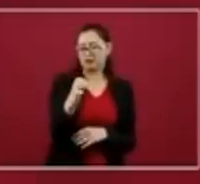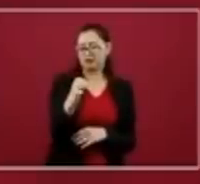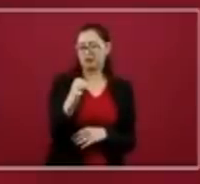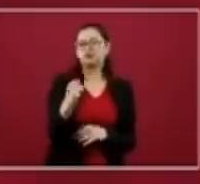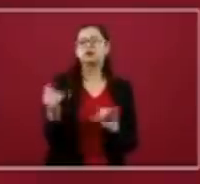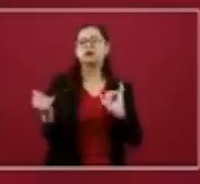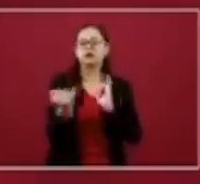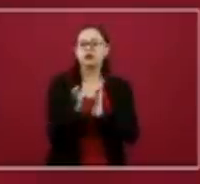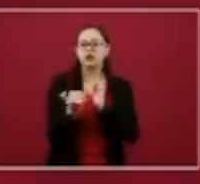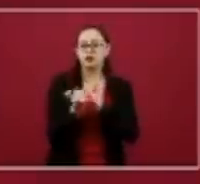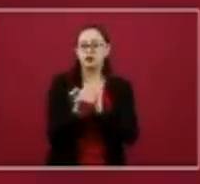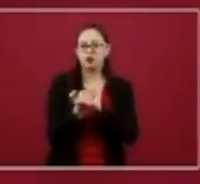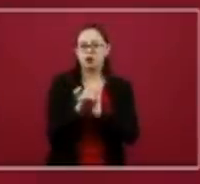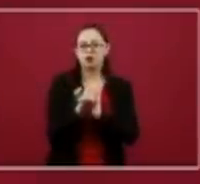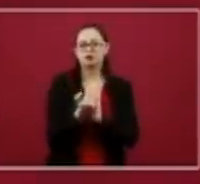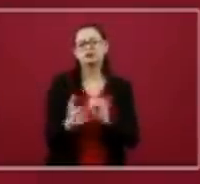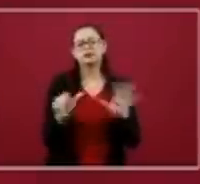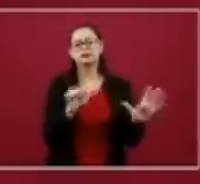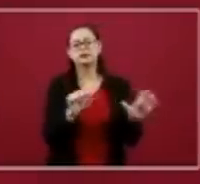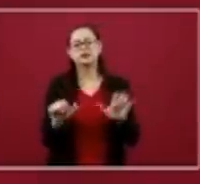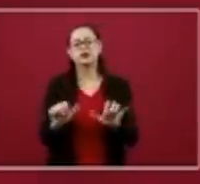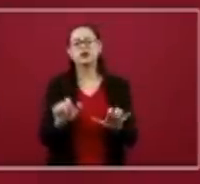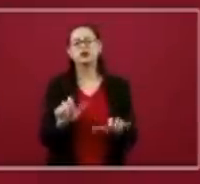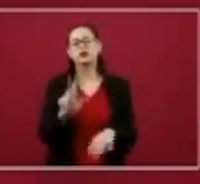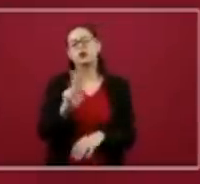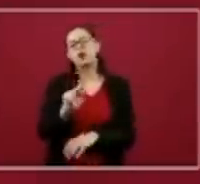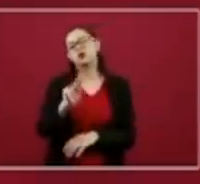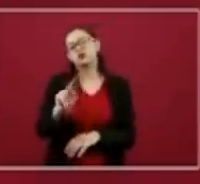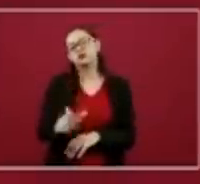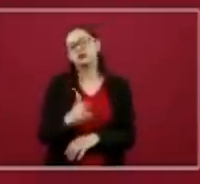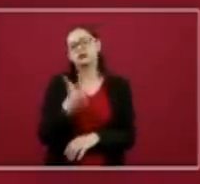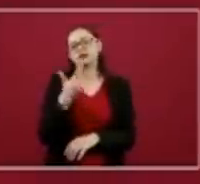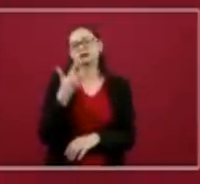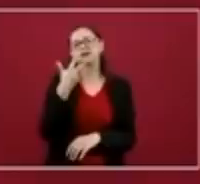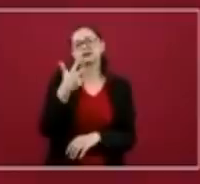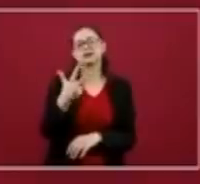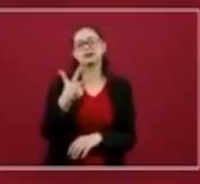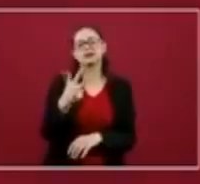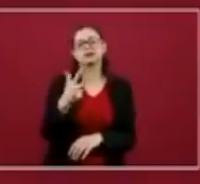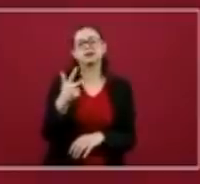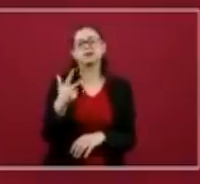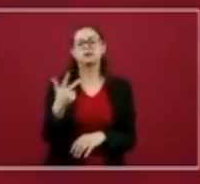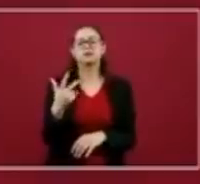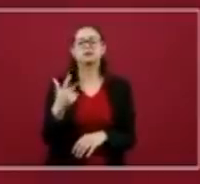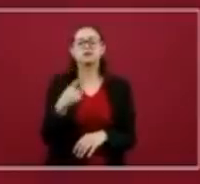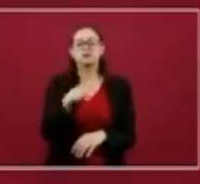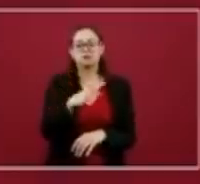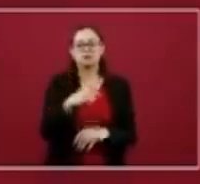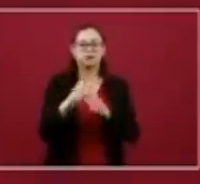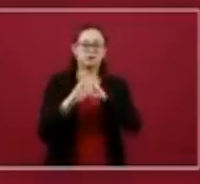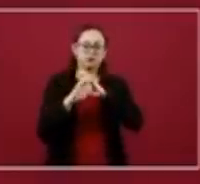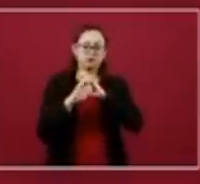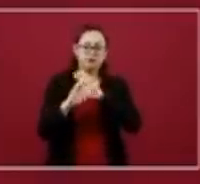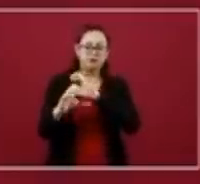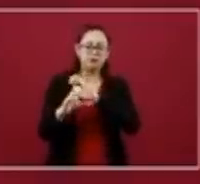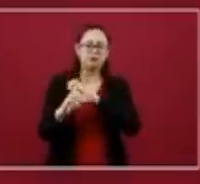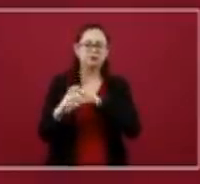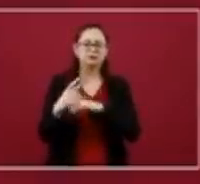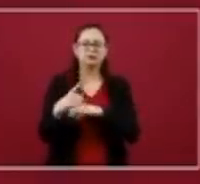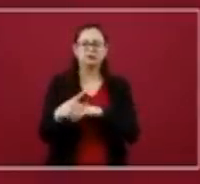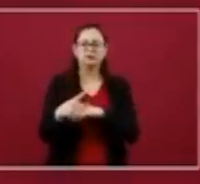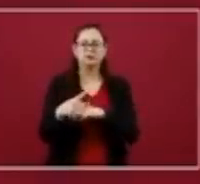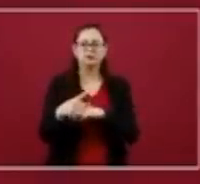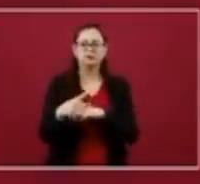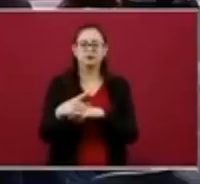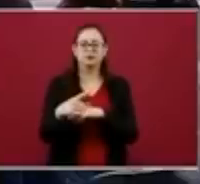se consideran ya las 687 autotanques que para adquirirse y